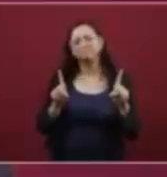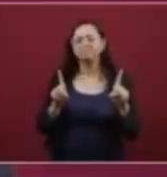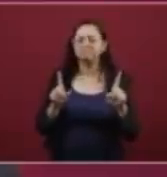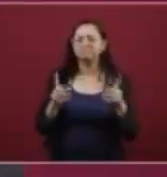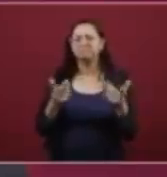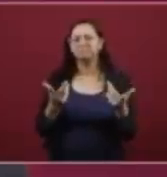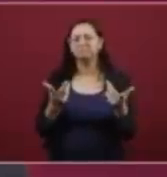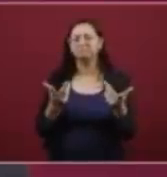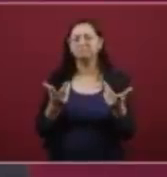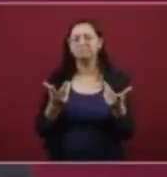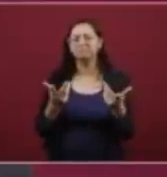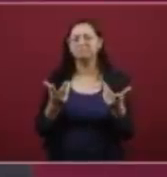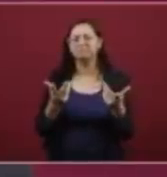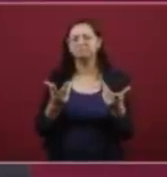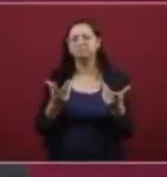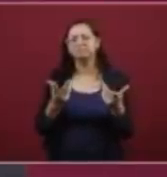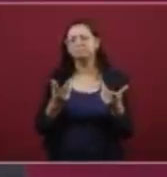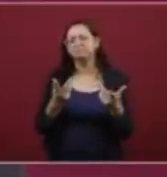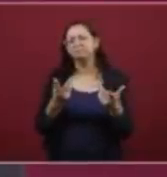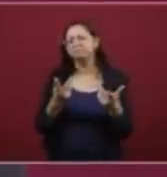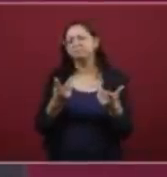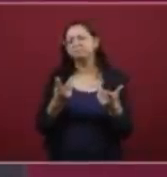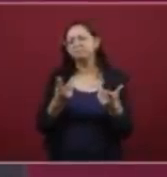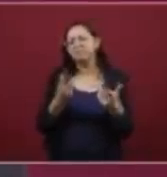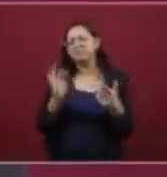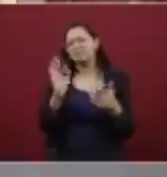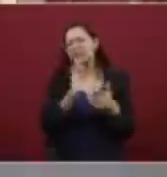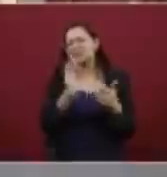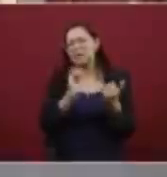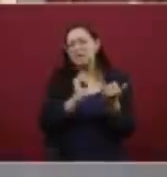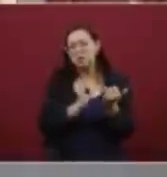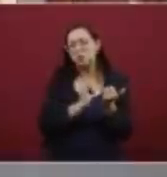sí con algunos matices.